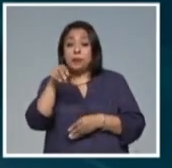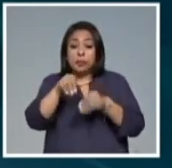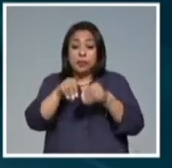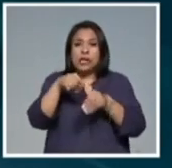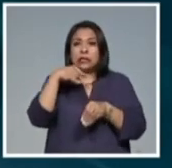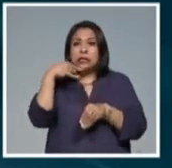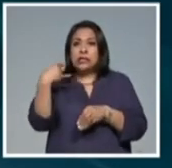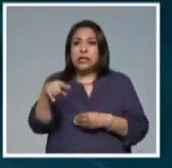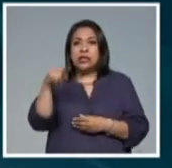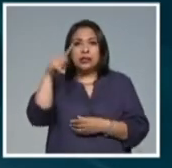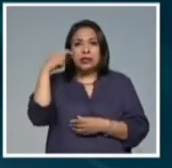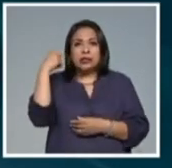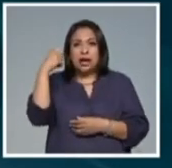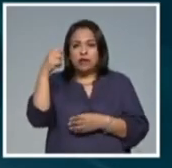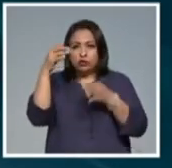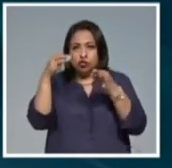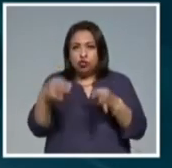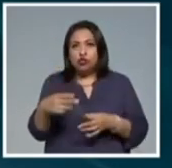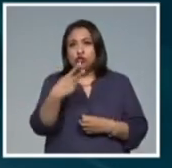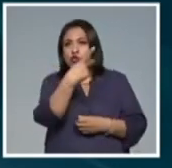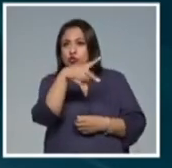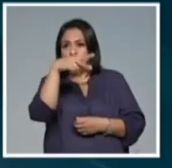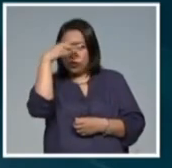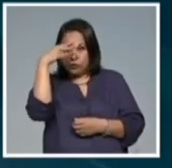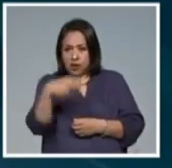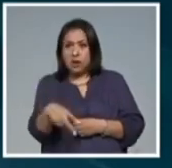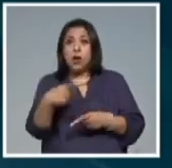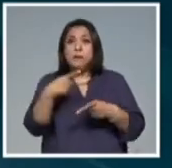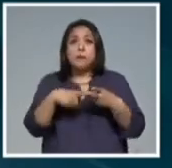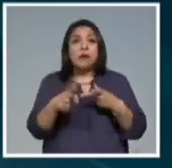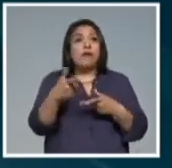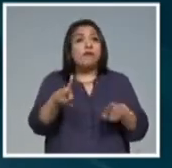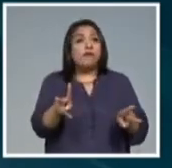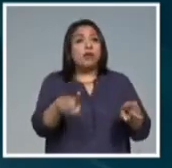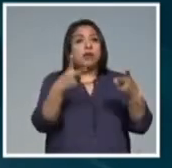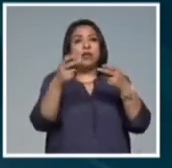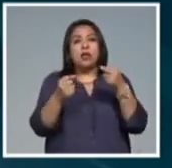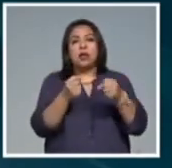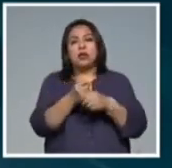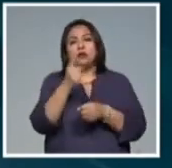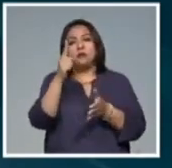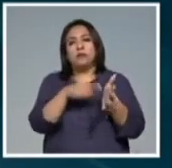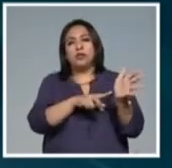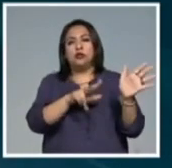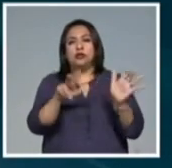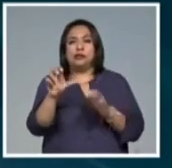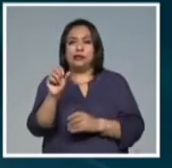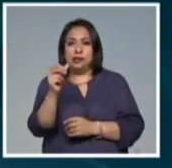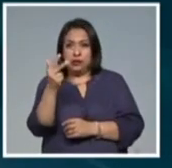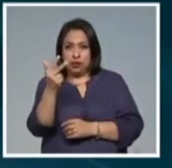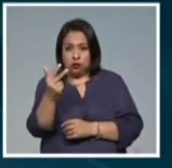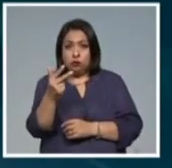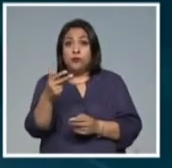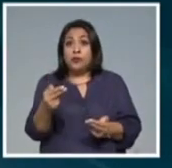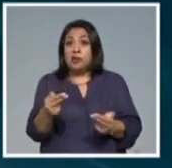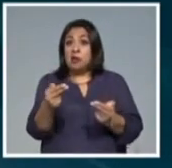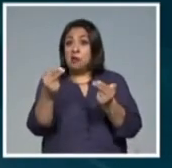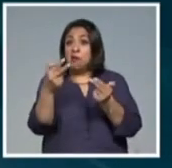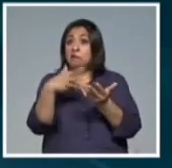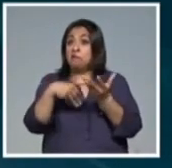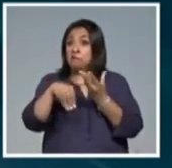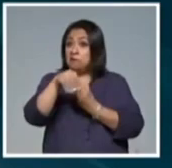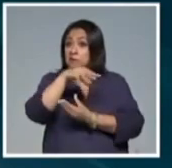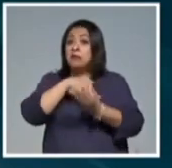con chiles tabasco originarios de México y comenzó a comercializarla en 1868. El negocio